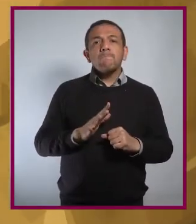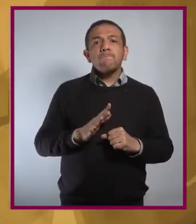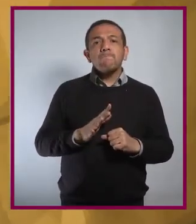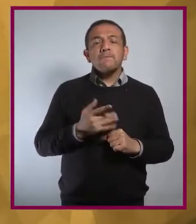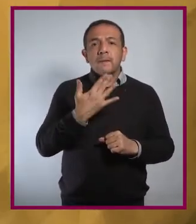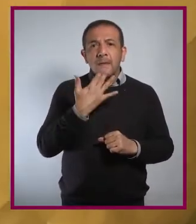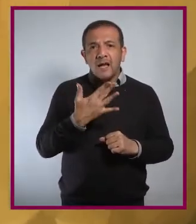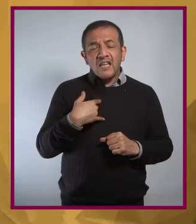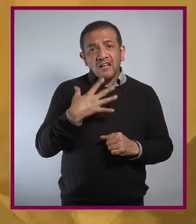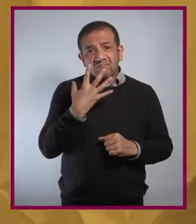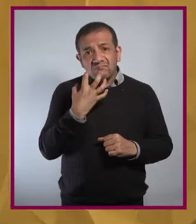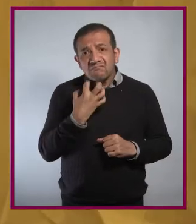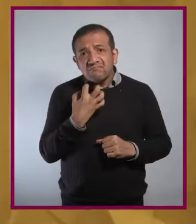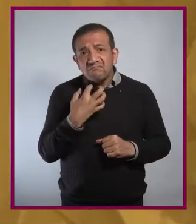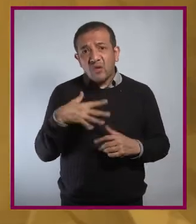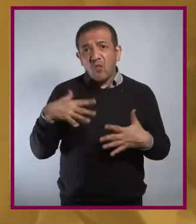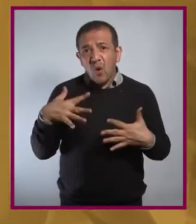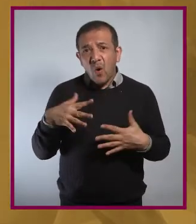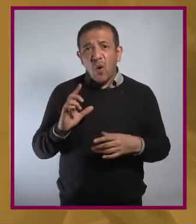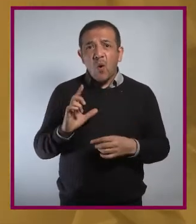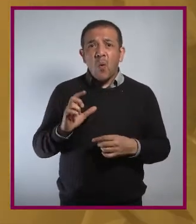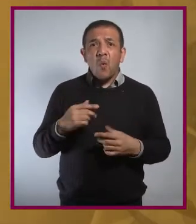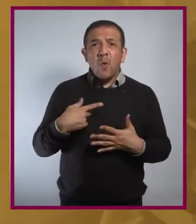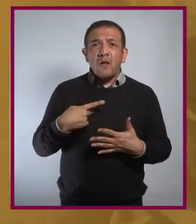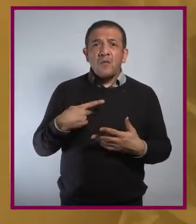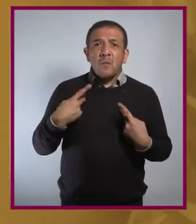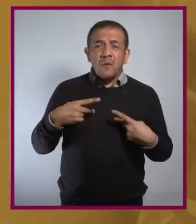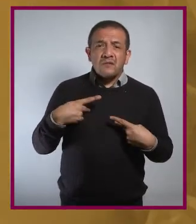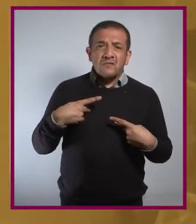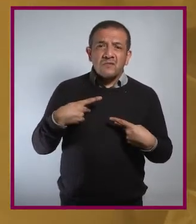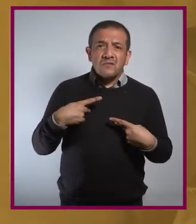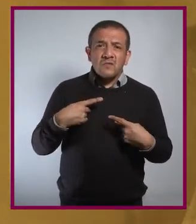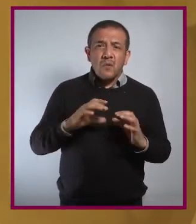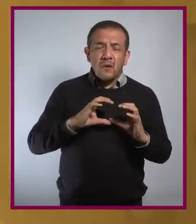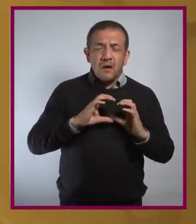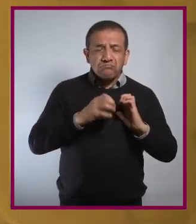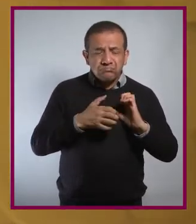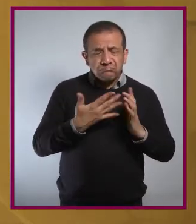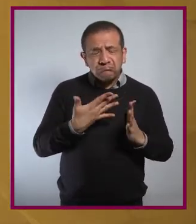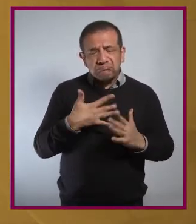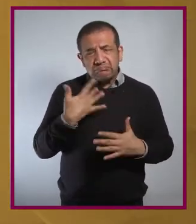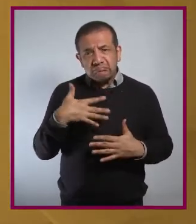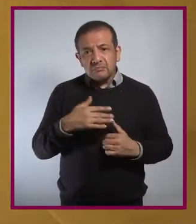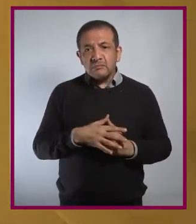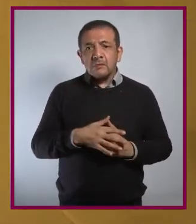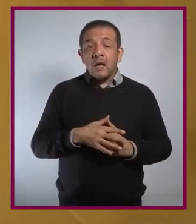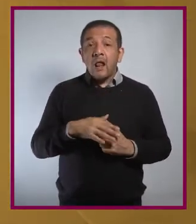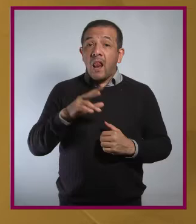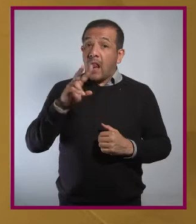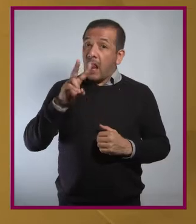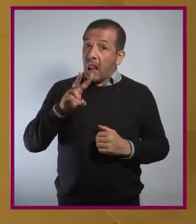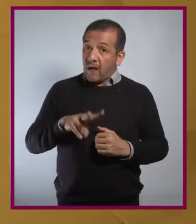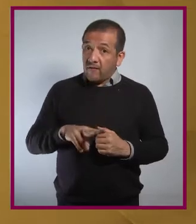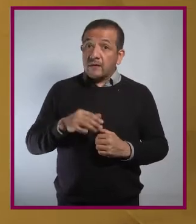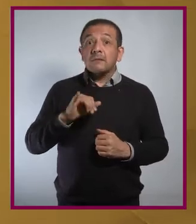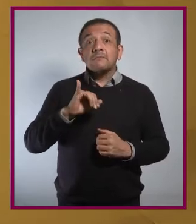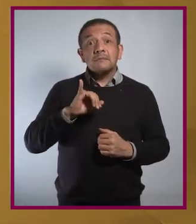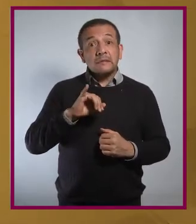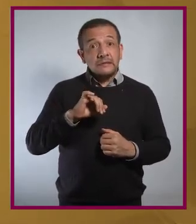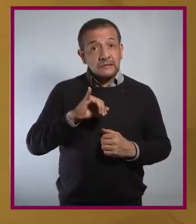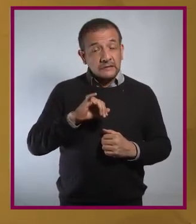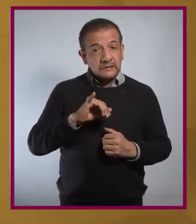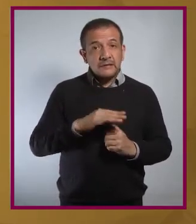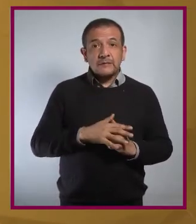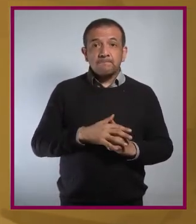tipo? De tristeza, cuando pierdes a una persona. Ese es el dolor que yo he sentido. La verdad es que